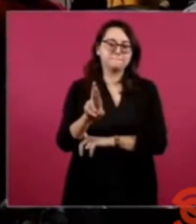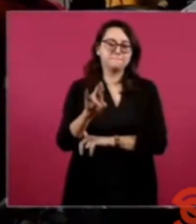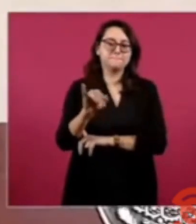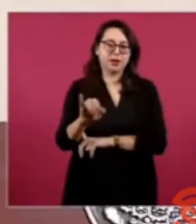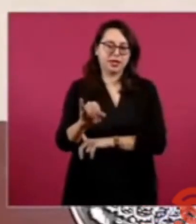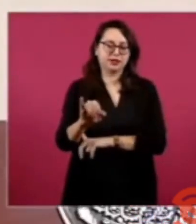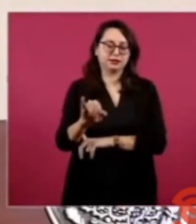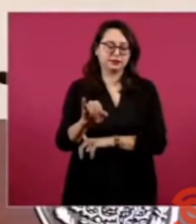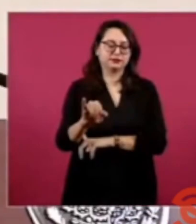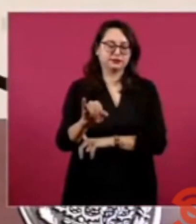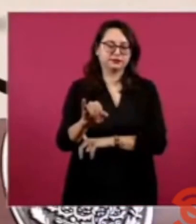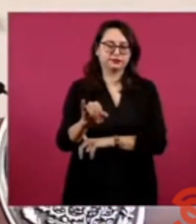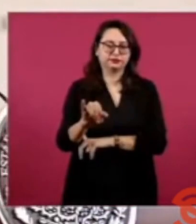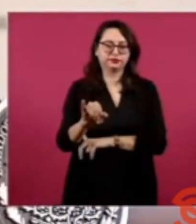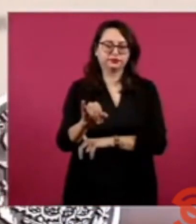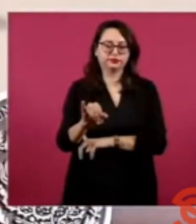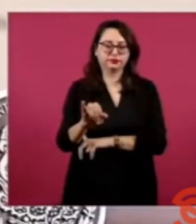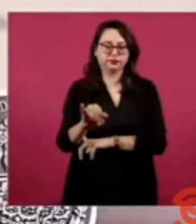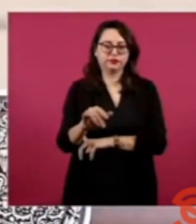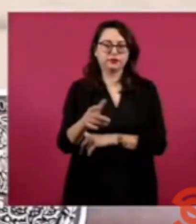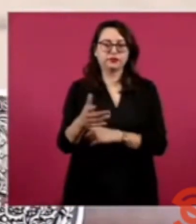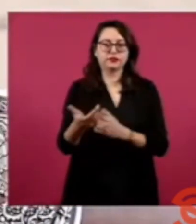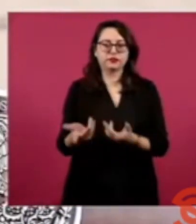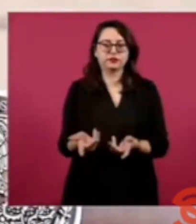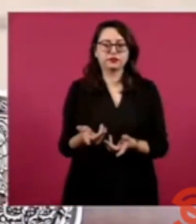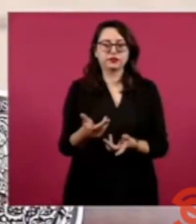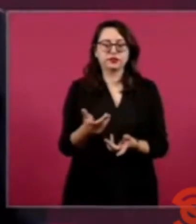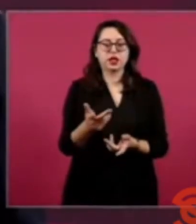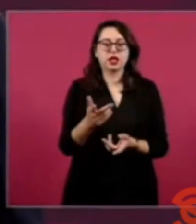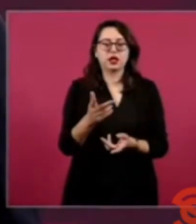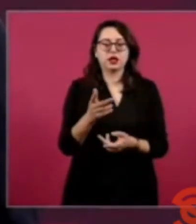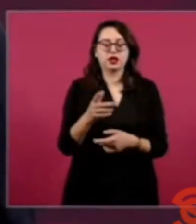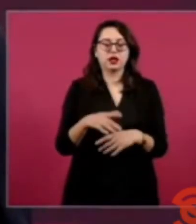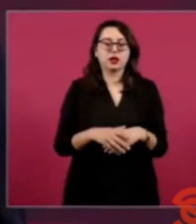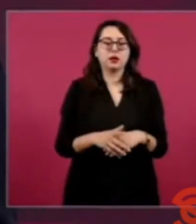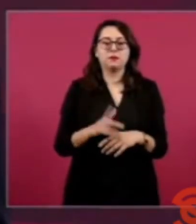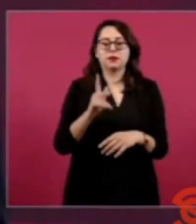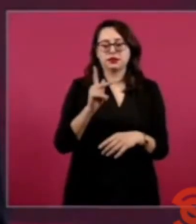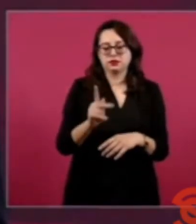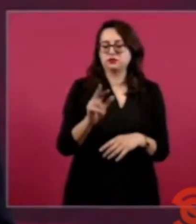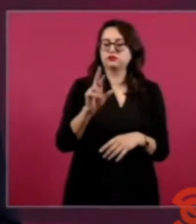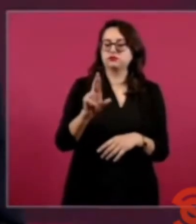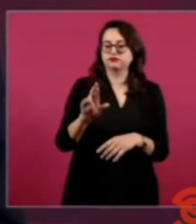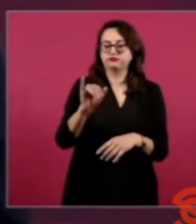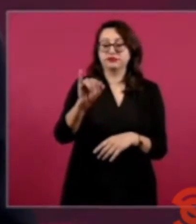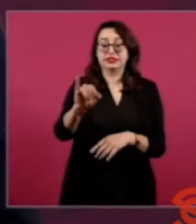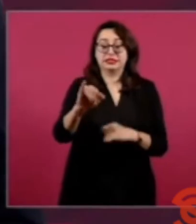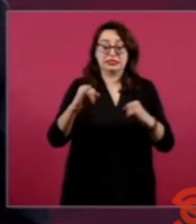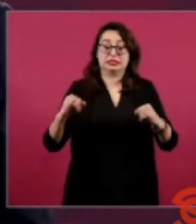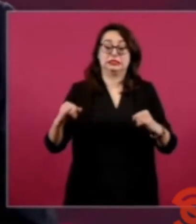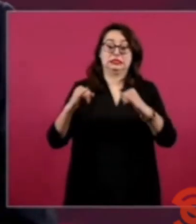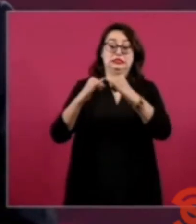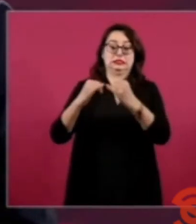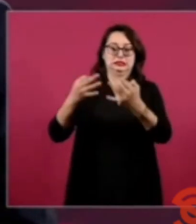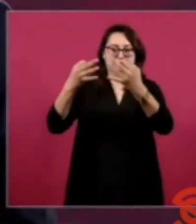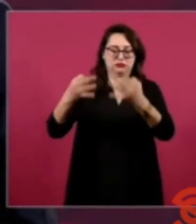pasa de Partido de la Revolución Mexicana a Partido Revolucionario Institucional,